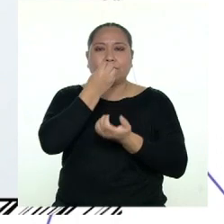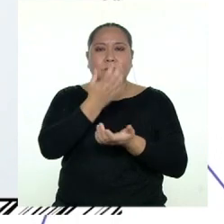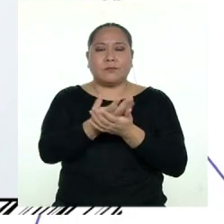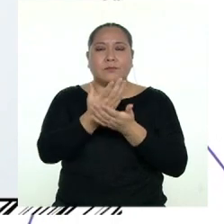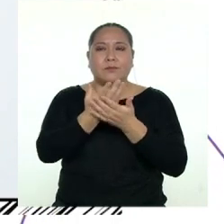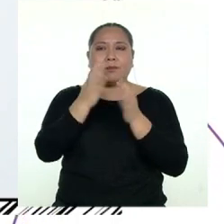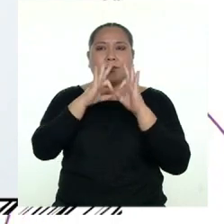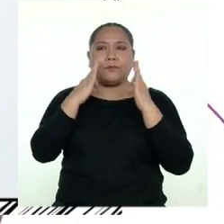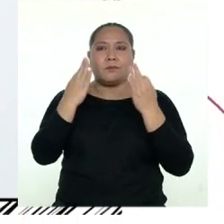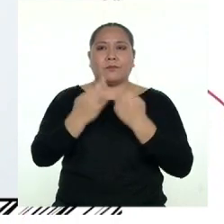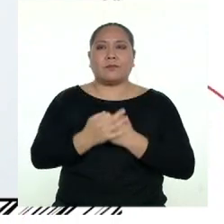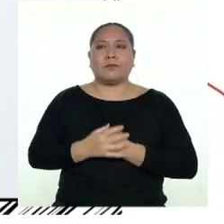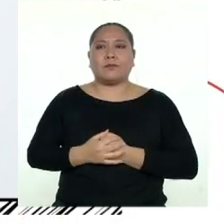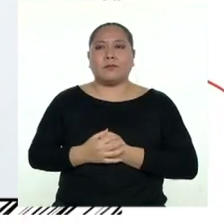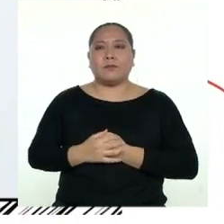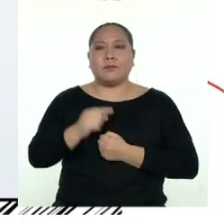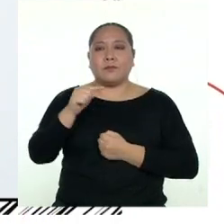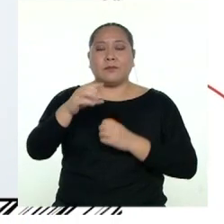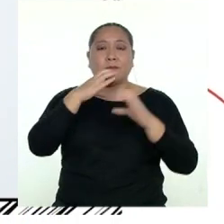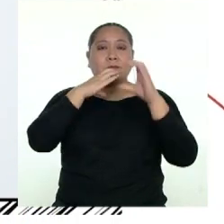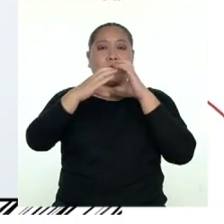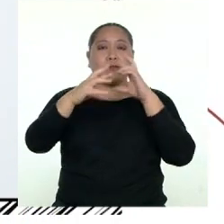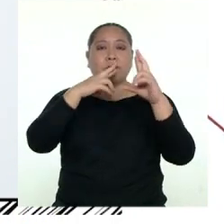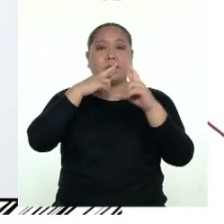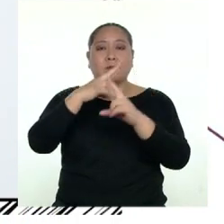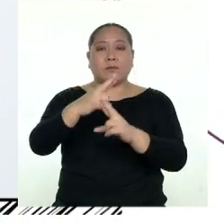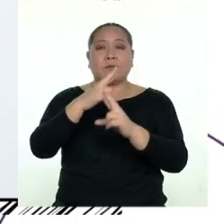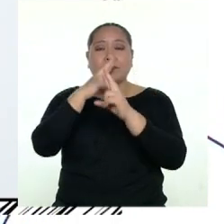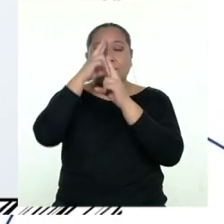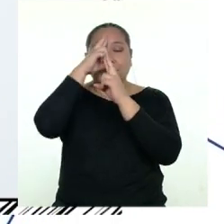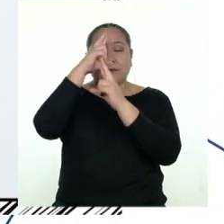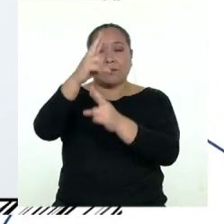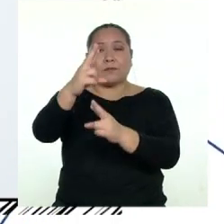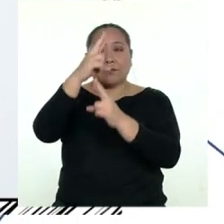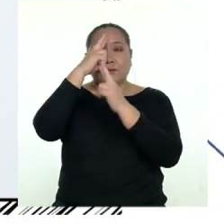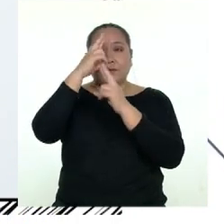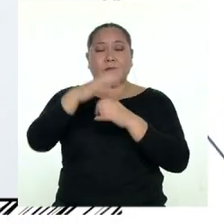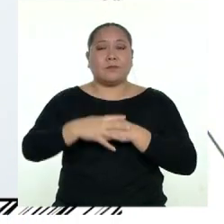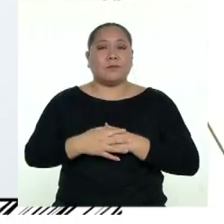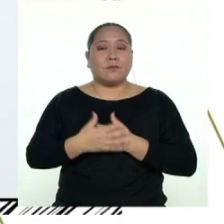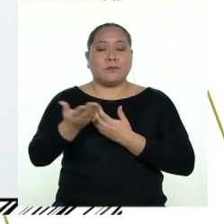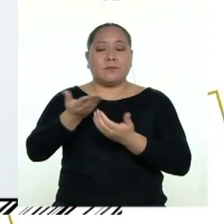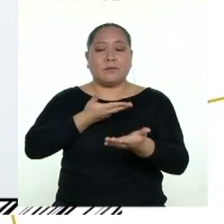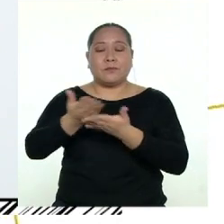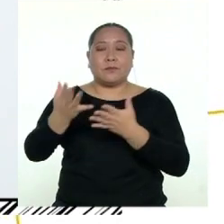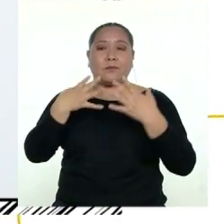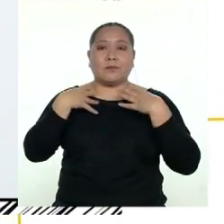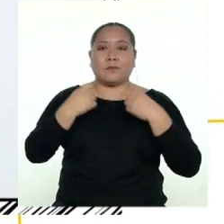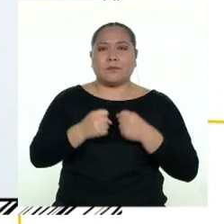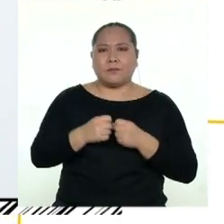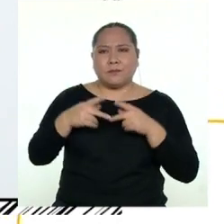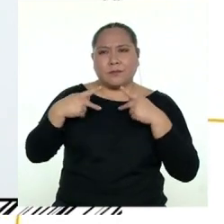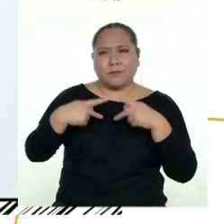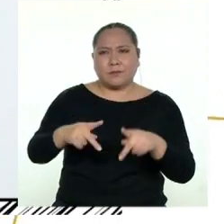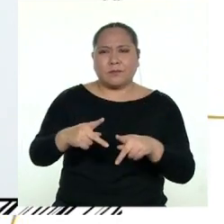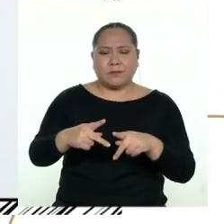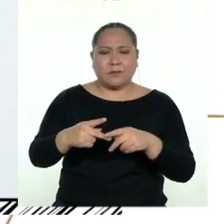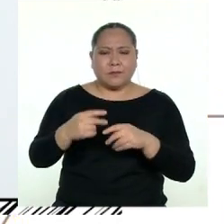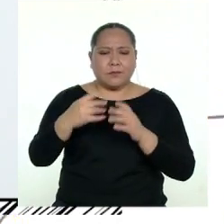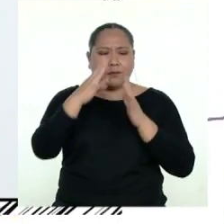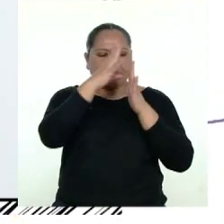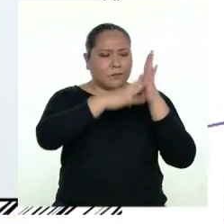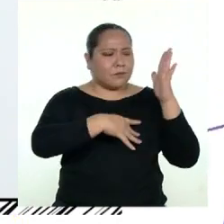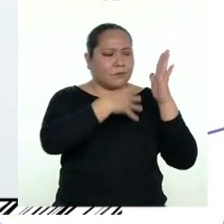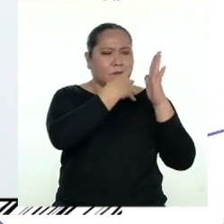promueva una comunicación de respeto y relaciones saludables, que permita una convivencia con una rutina